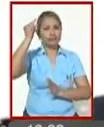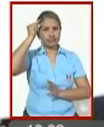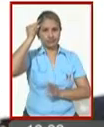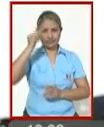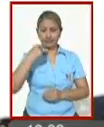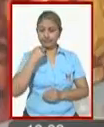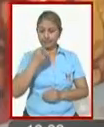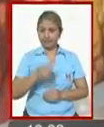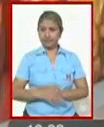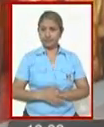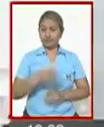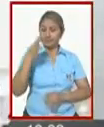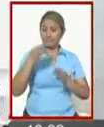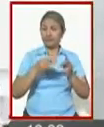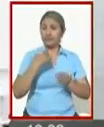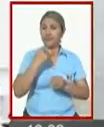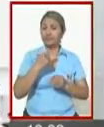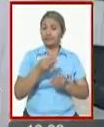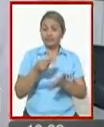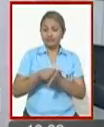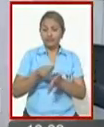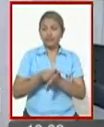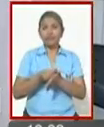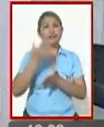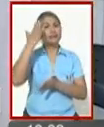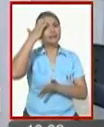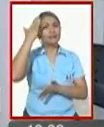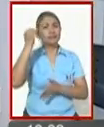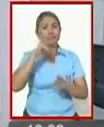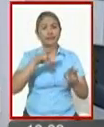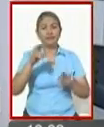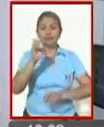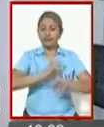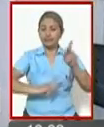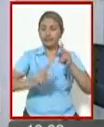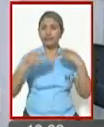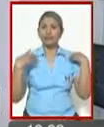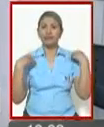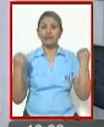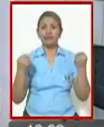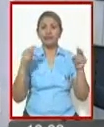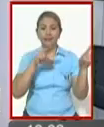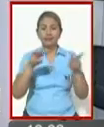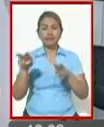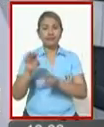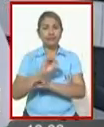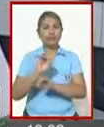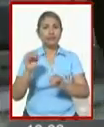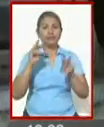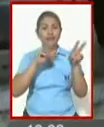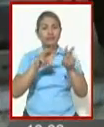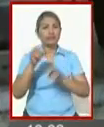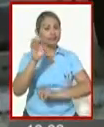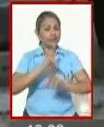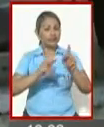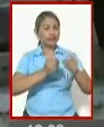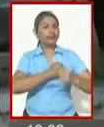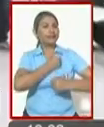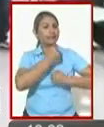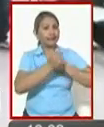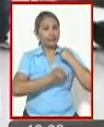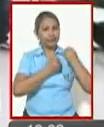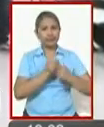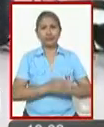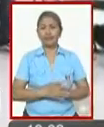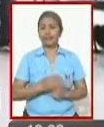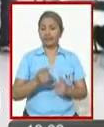gobierno, diciendo que si eso es inversión porque lo está viendo el pueblo y la salud no la vemos, pues nuestro pueblo es el que lo está